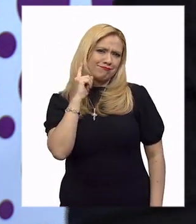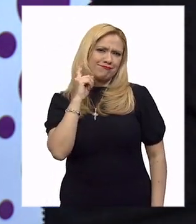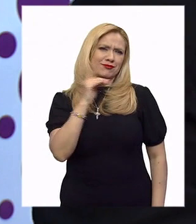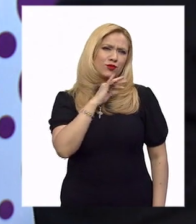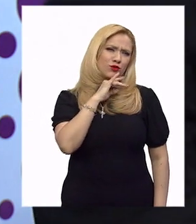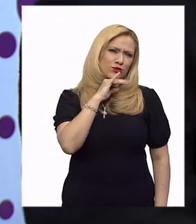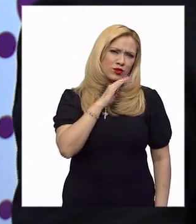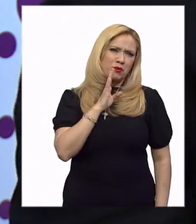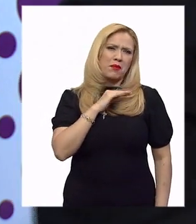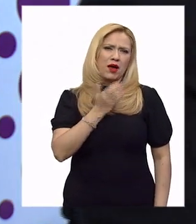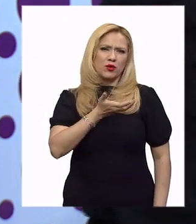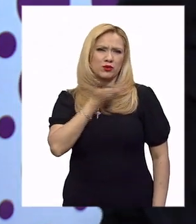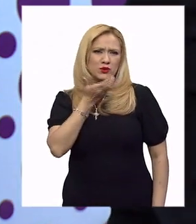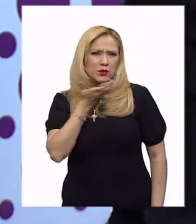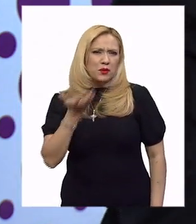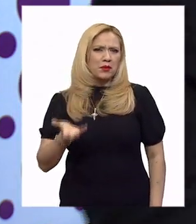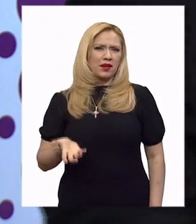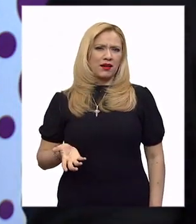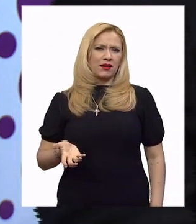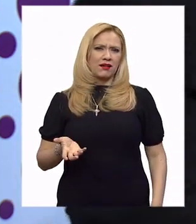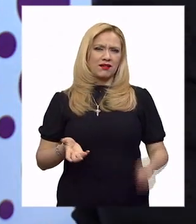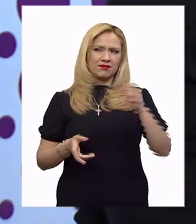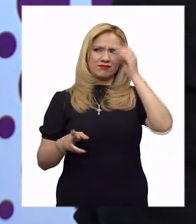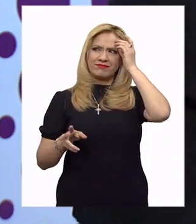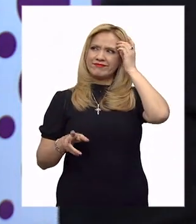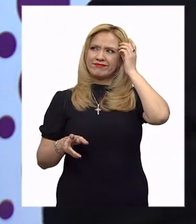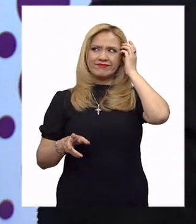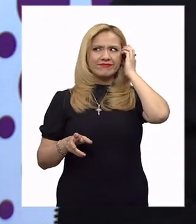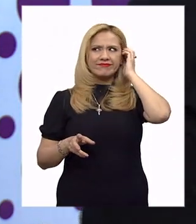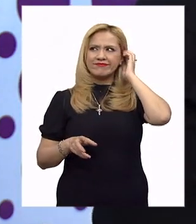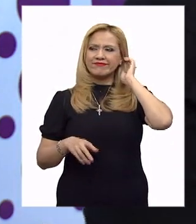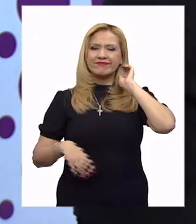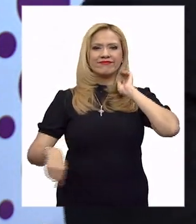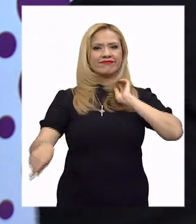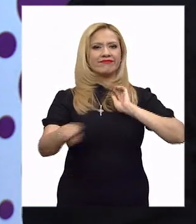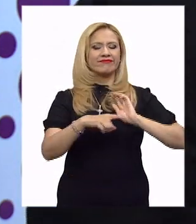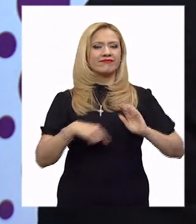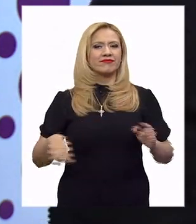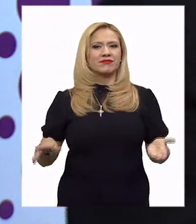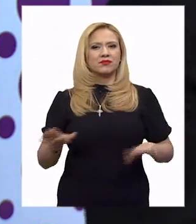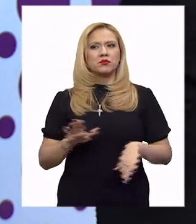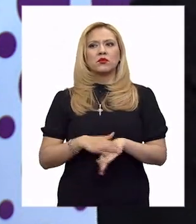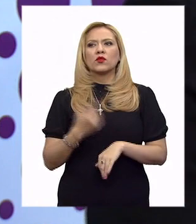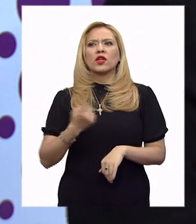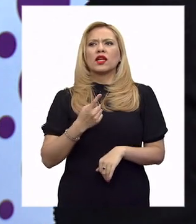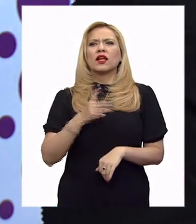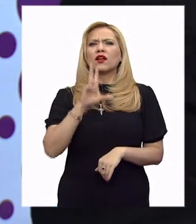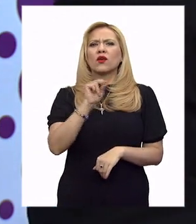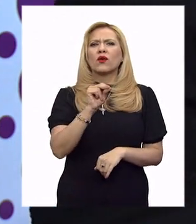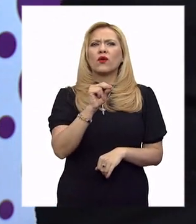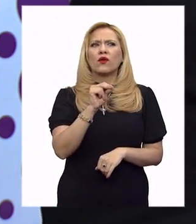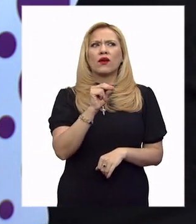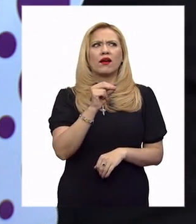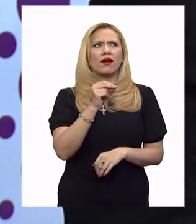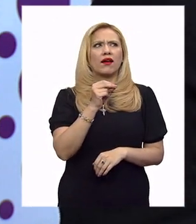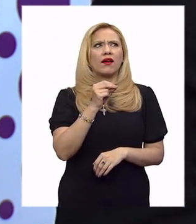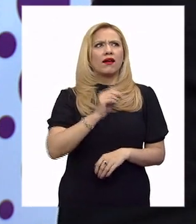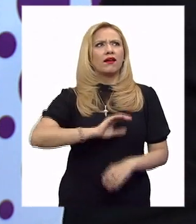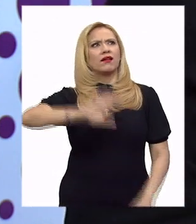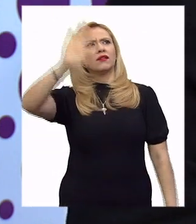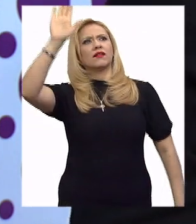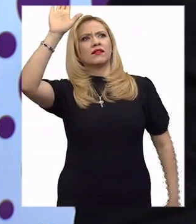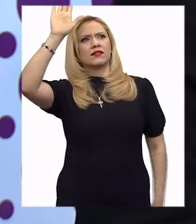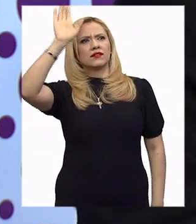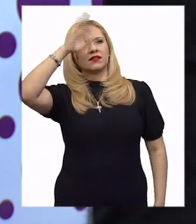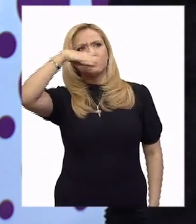malas prácticas, que en algún momento han sucedido en nuestro entorno. ¿Por qué no hemos levantado en este momento y hemos